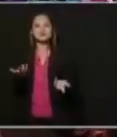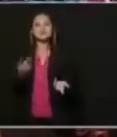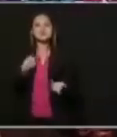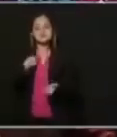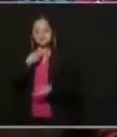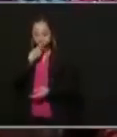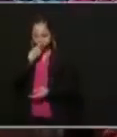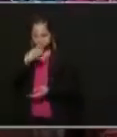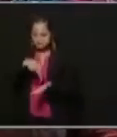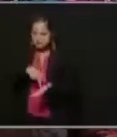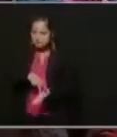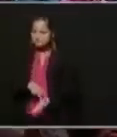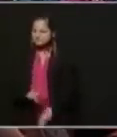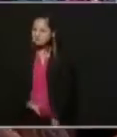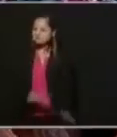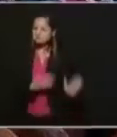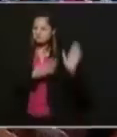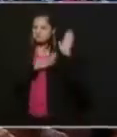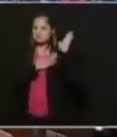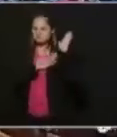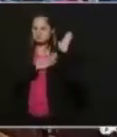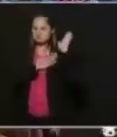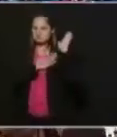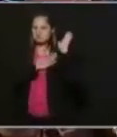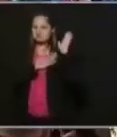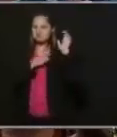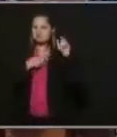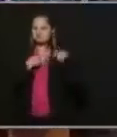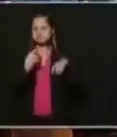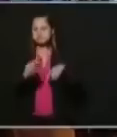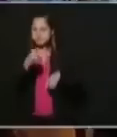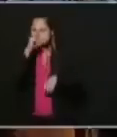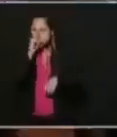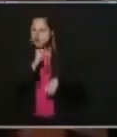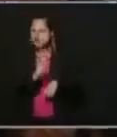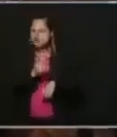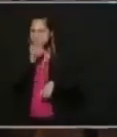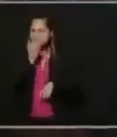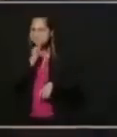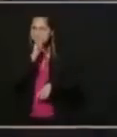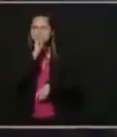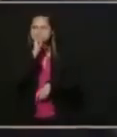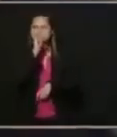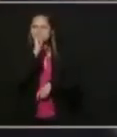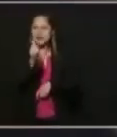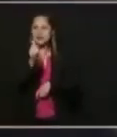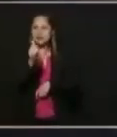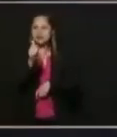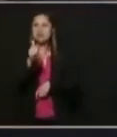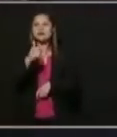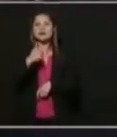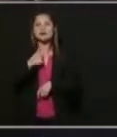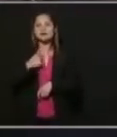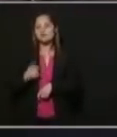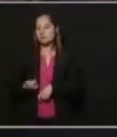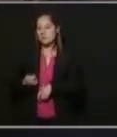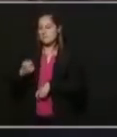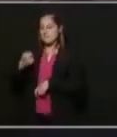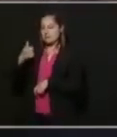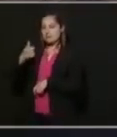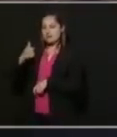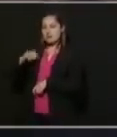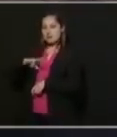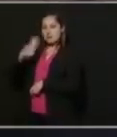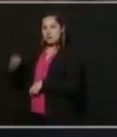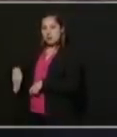reitero el compromiso de no fallarles. Primero muerto que